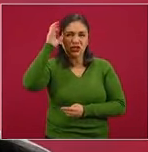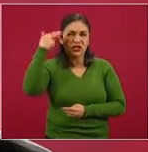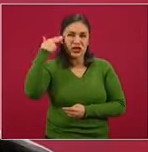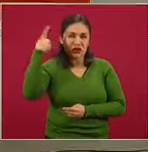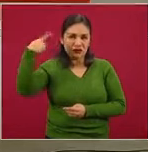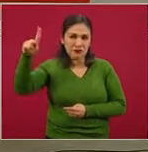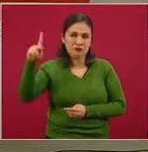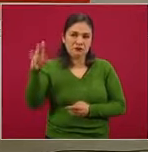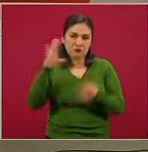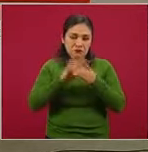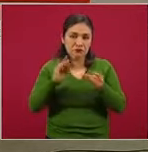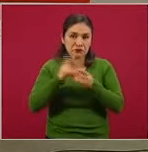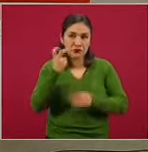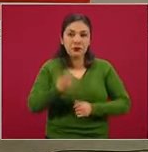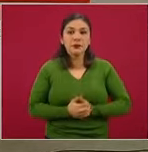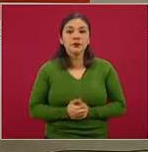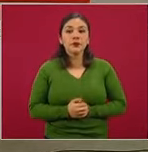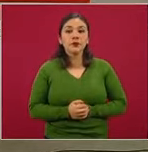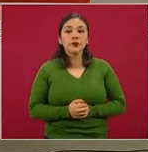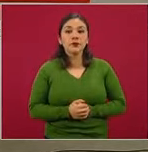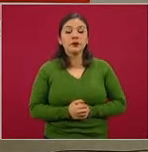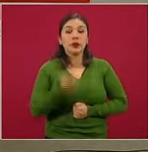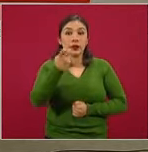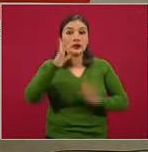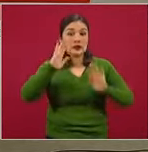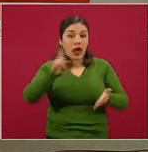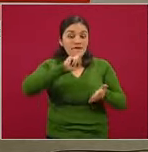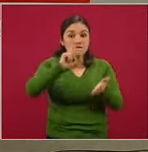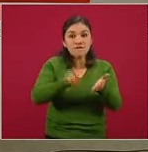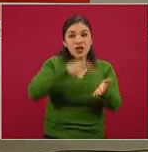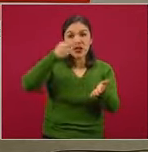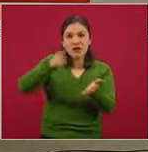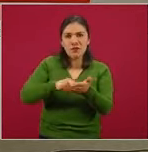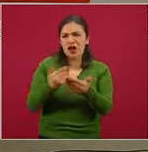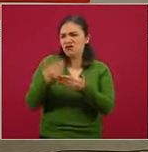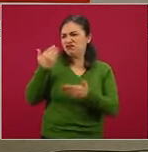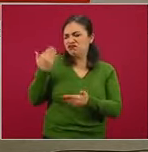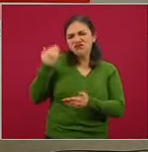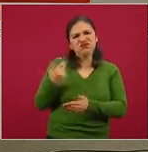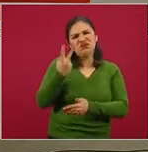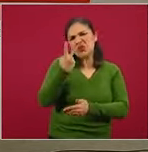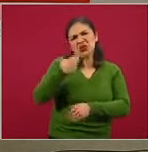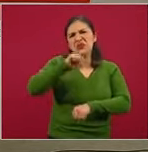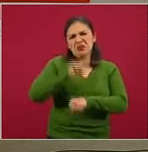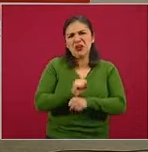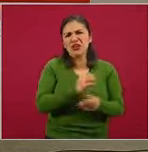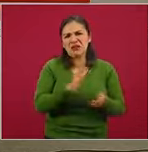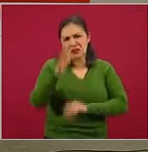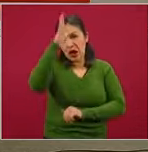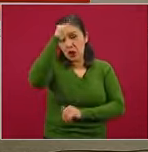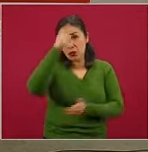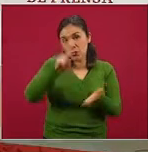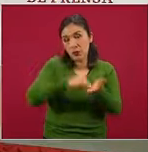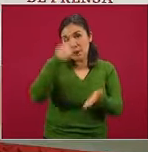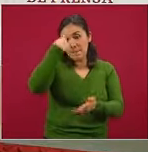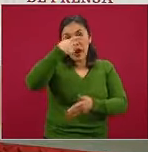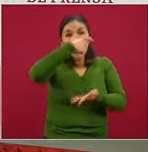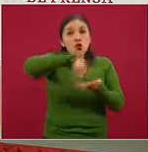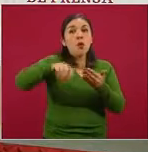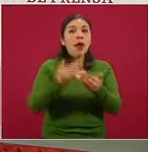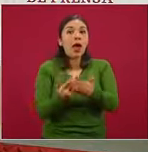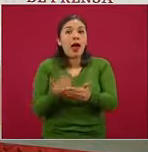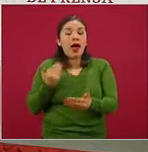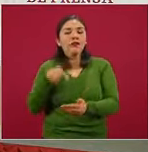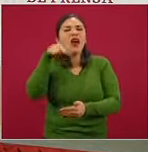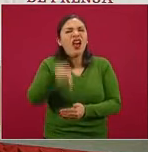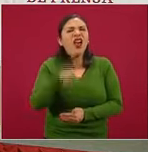recientemente. Estos se firmaron hace un par de semanas estos compromisos de precompra, lo que permiten